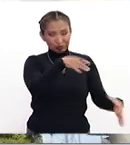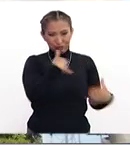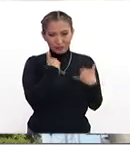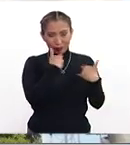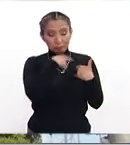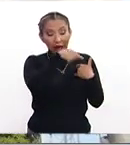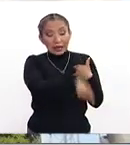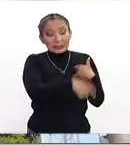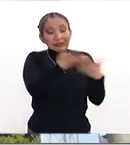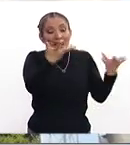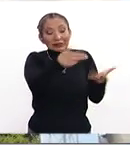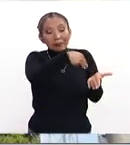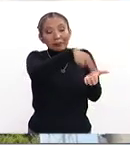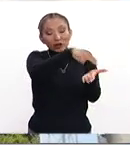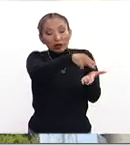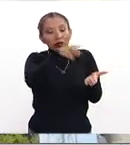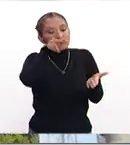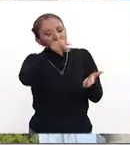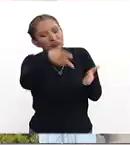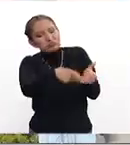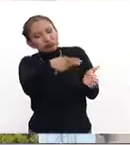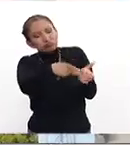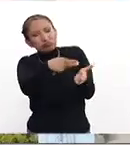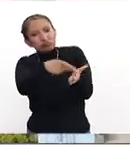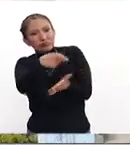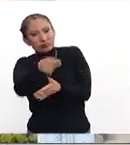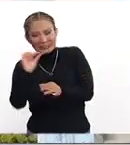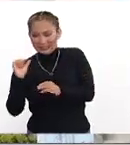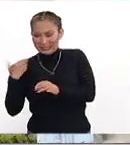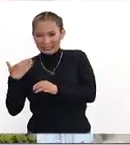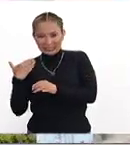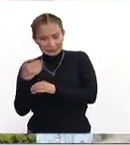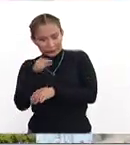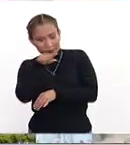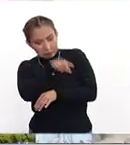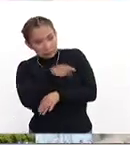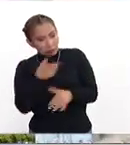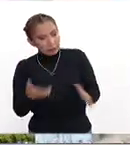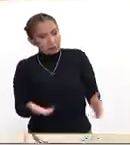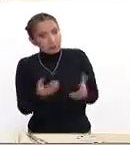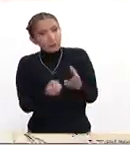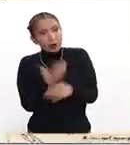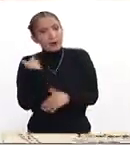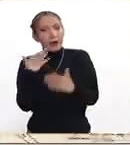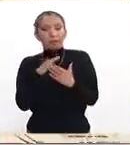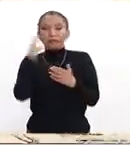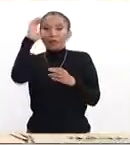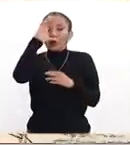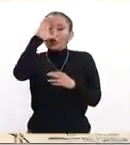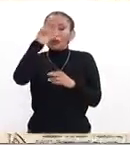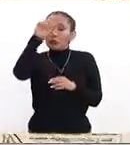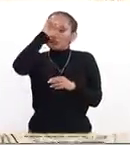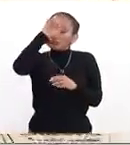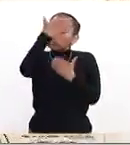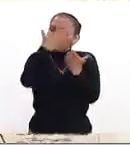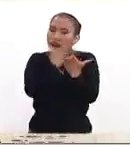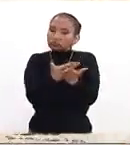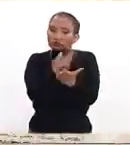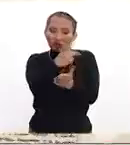que son los pintores que hemos estado escuchando recientemente, que han animado la Mesa de la Cultura con una propuesta